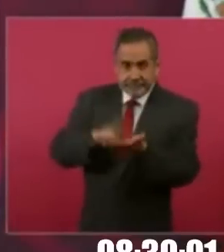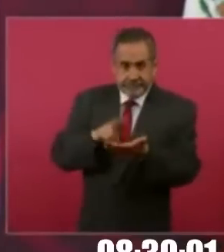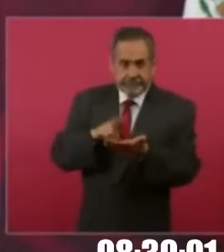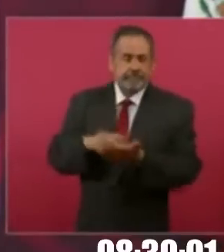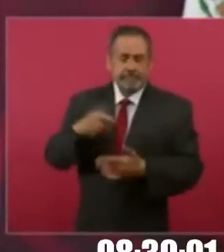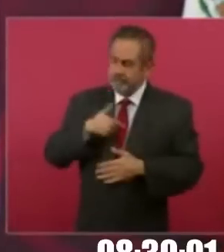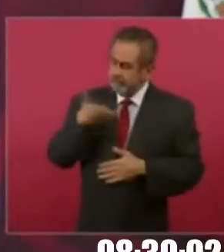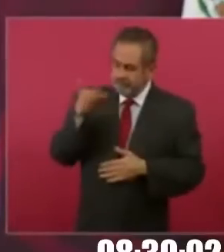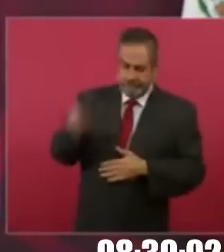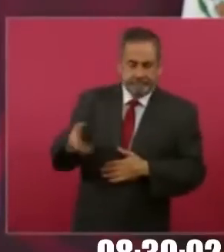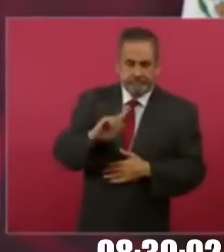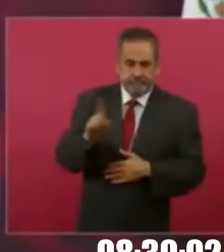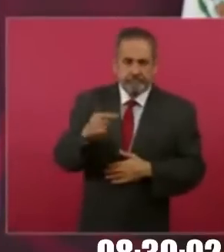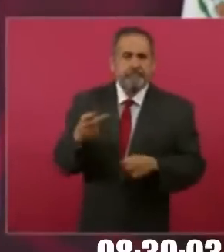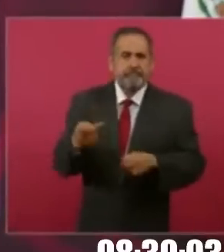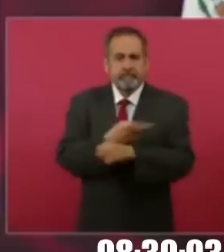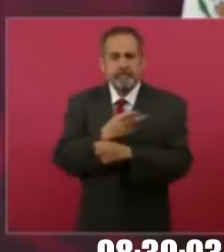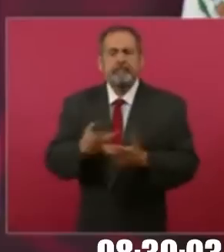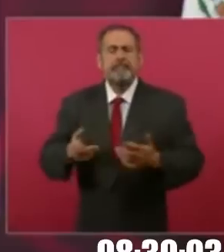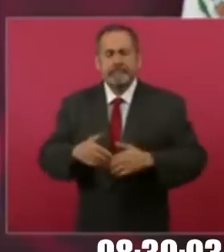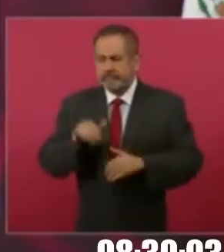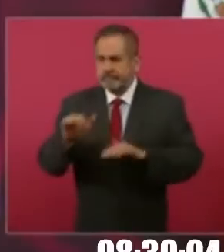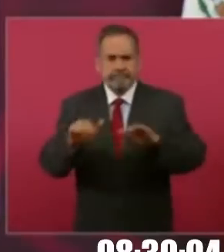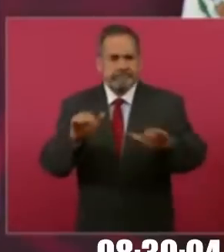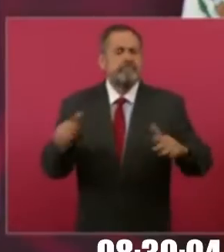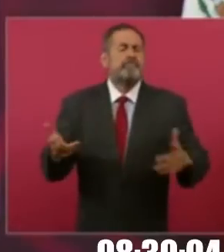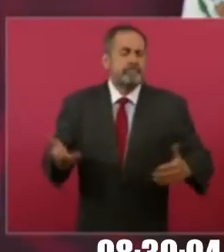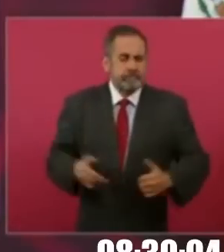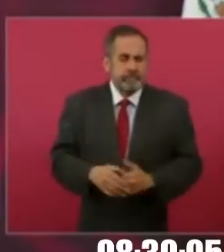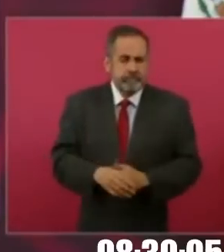hoy pedí a ver qué está pasando